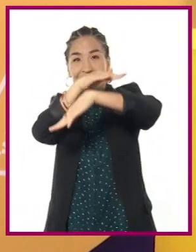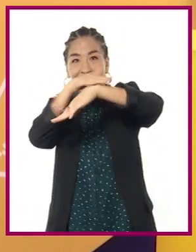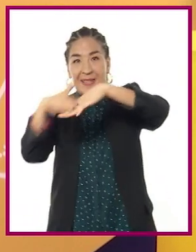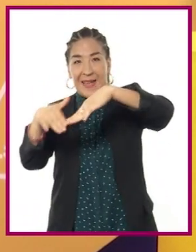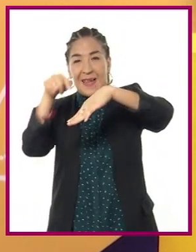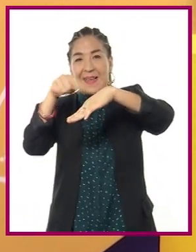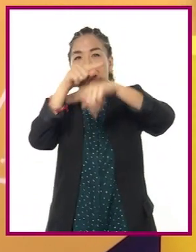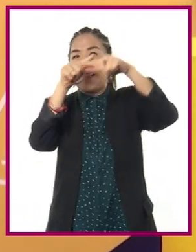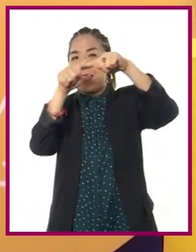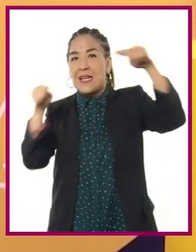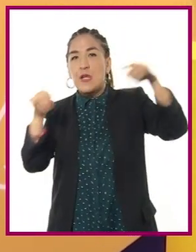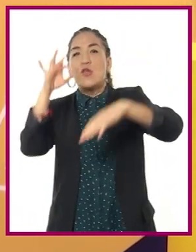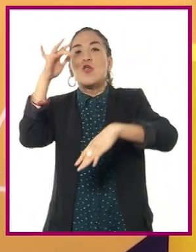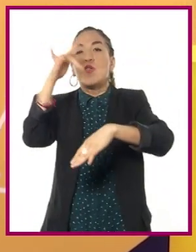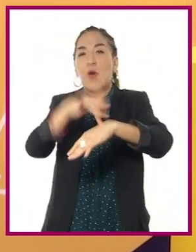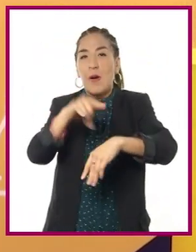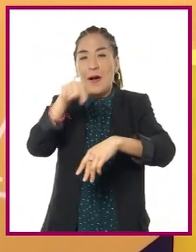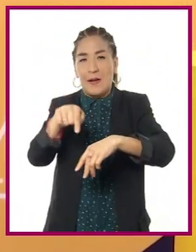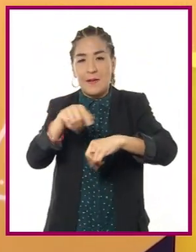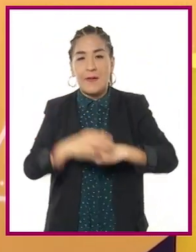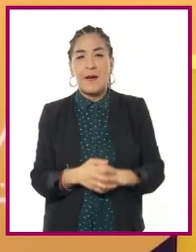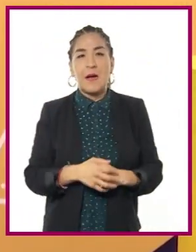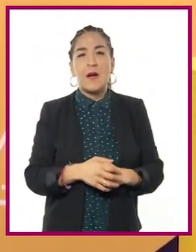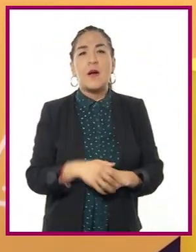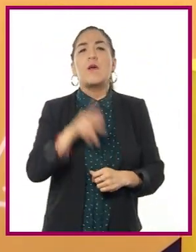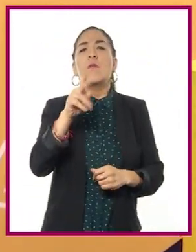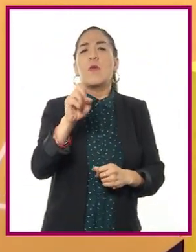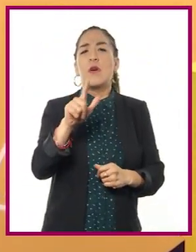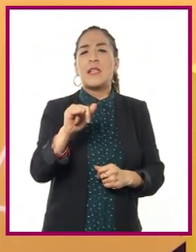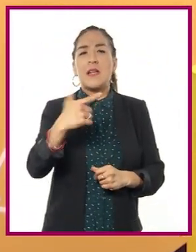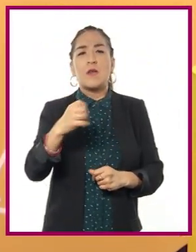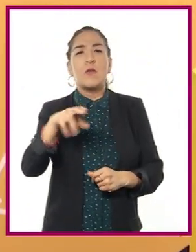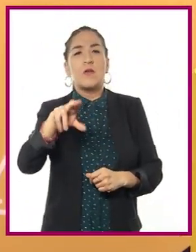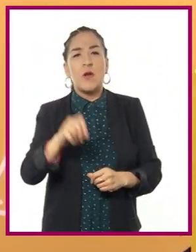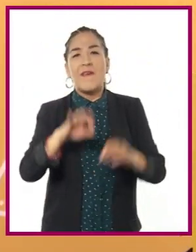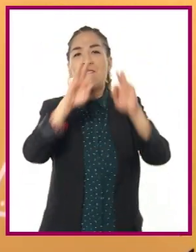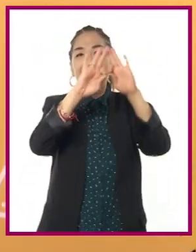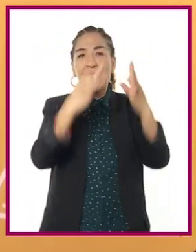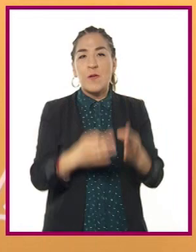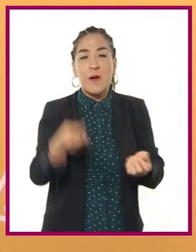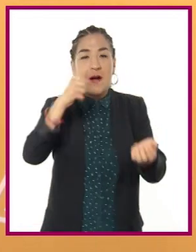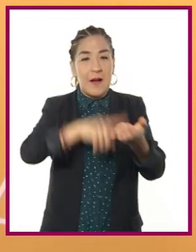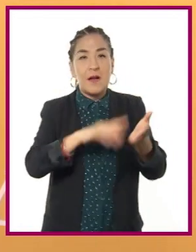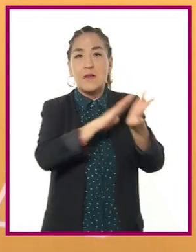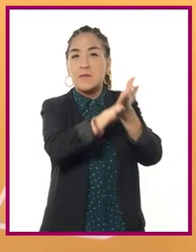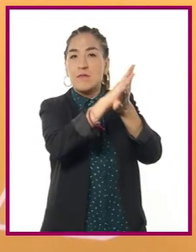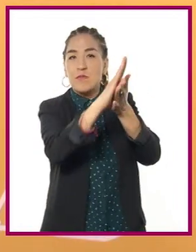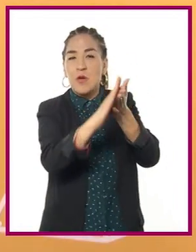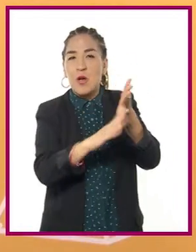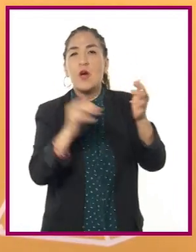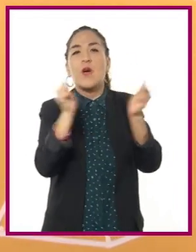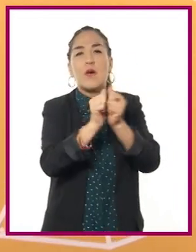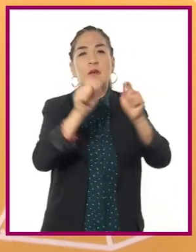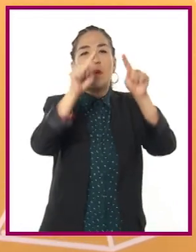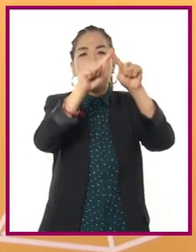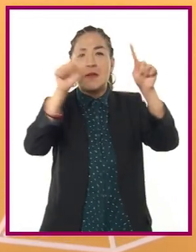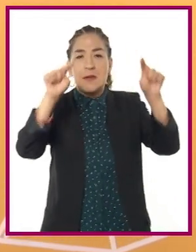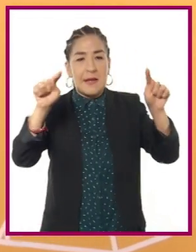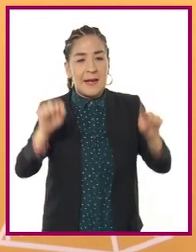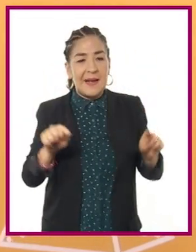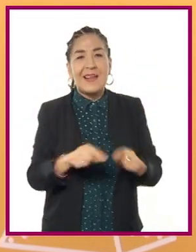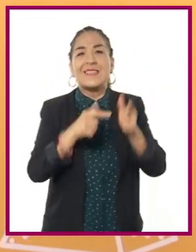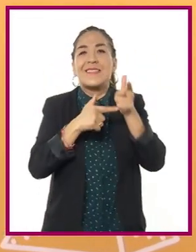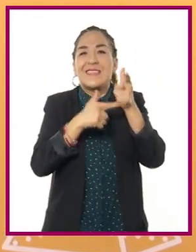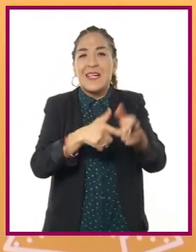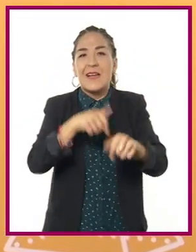circunferencia, y que un polígono es una figura plana compuesta por segmentos rectos